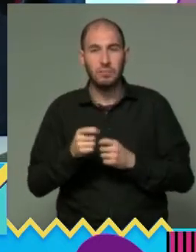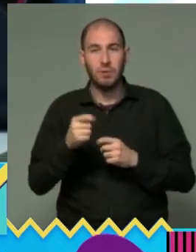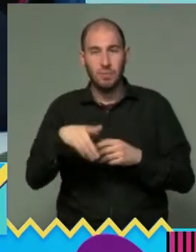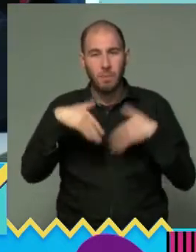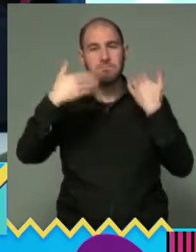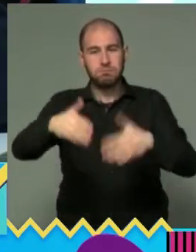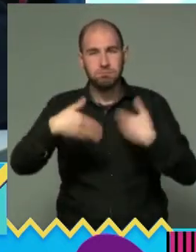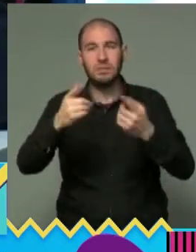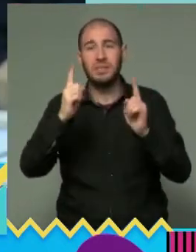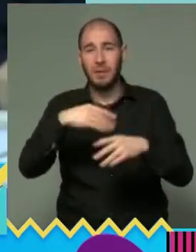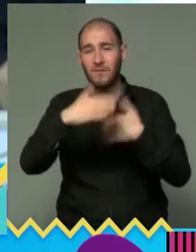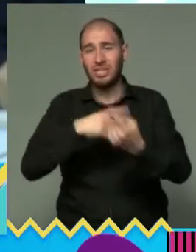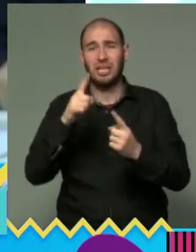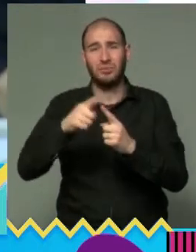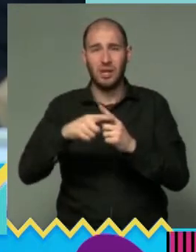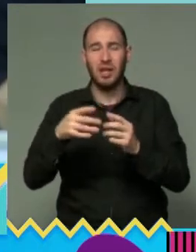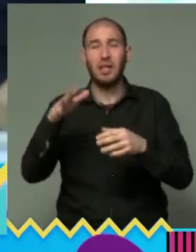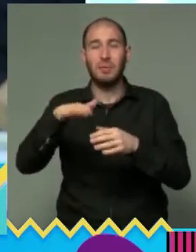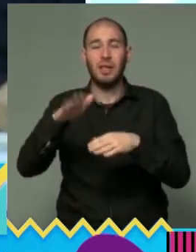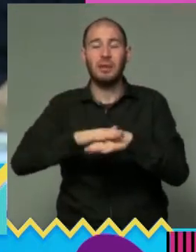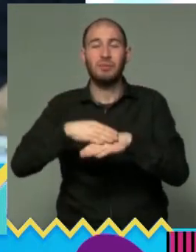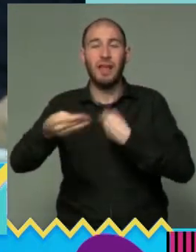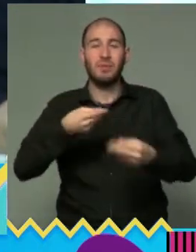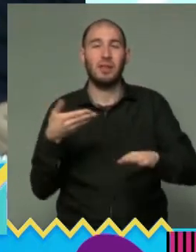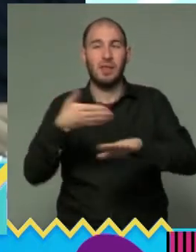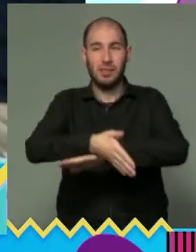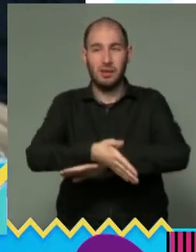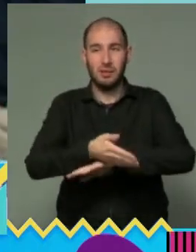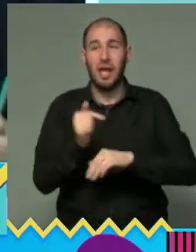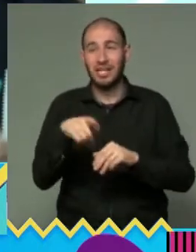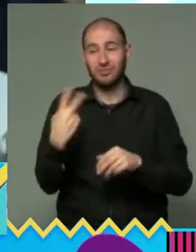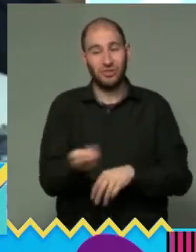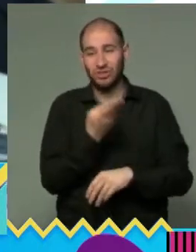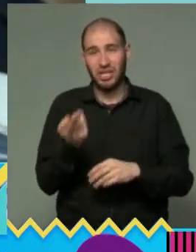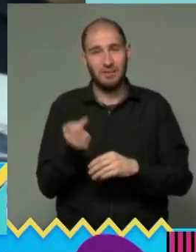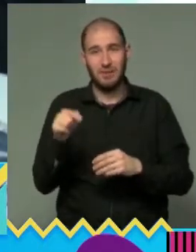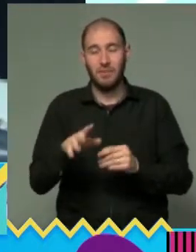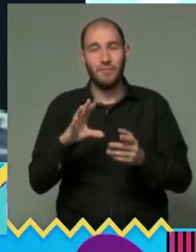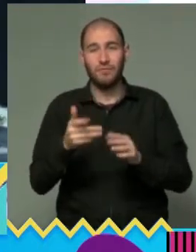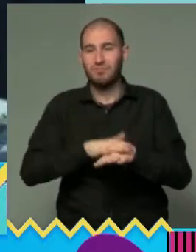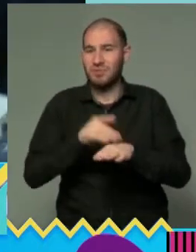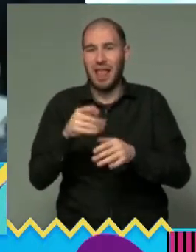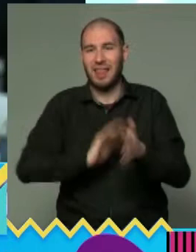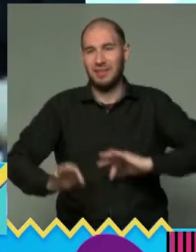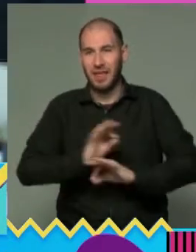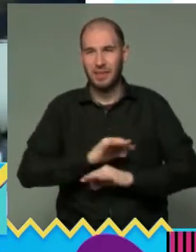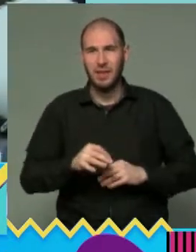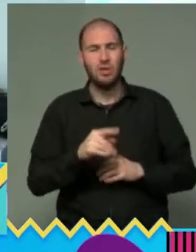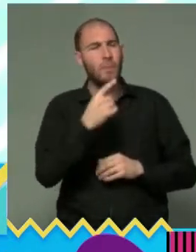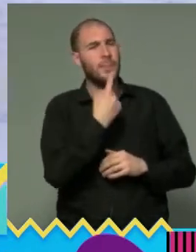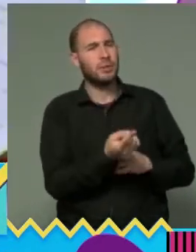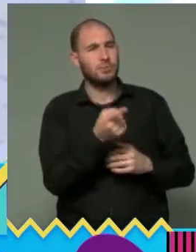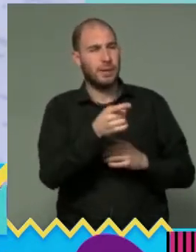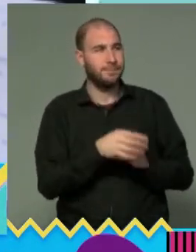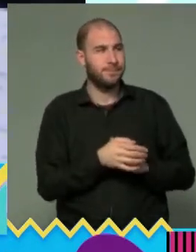seguimos más allá también hay violencia institucional del organismo administrativo que interviene, que no funciona como tendría que funcionar. Te hago una